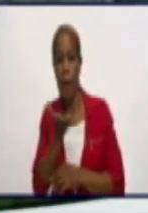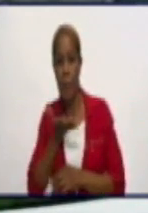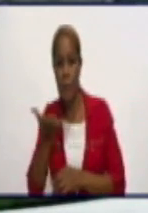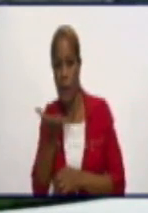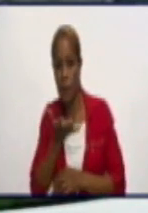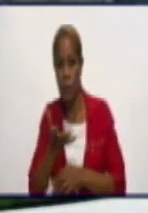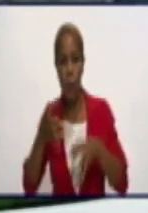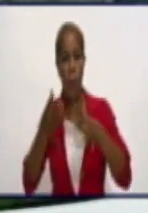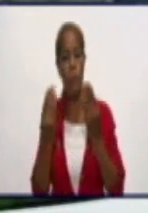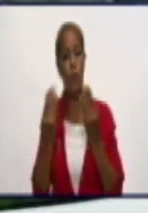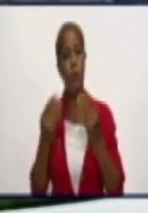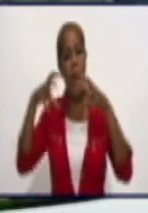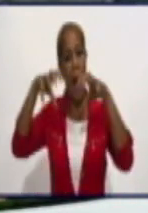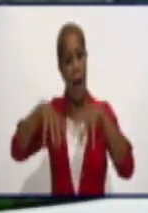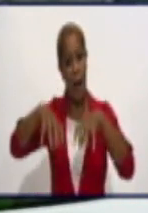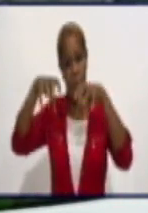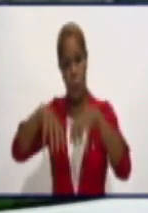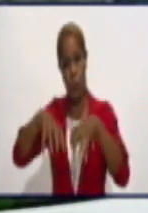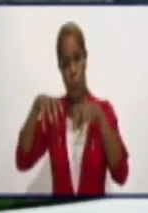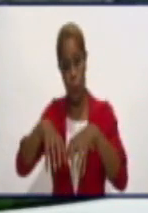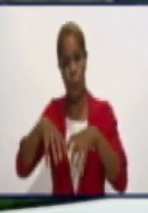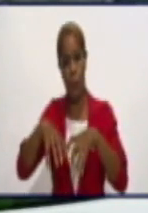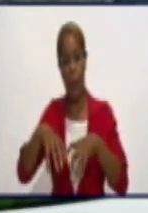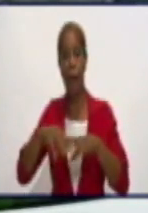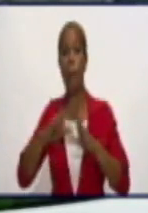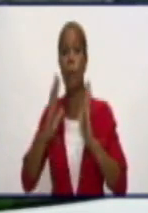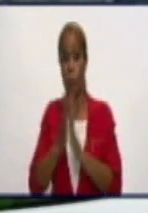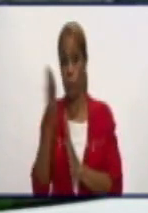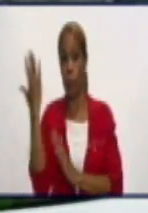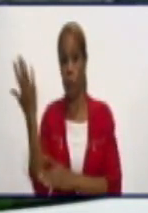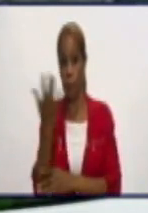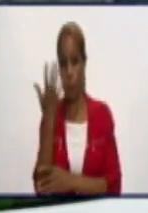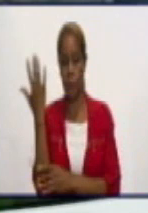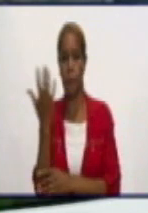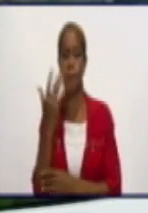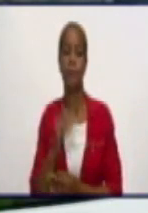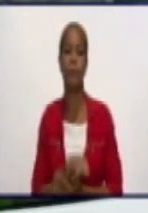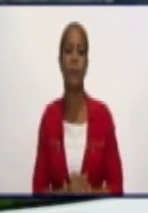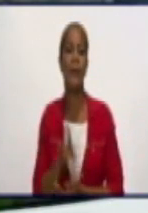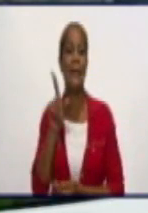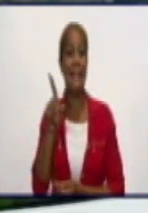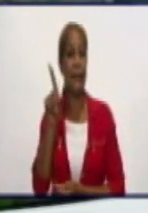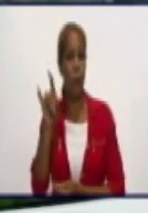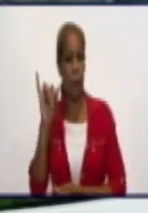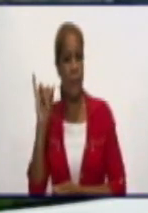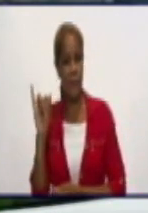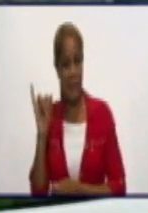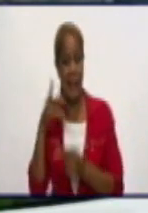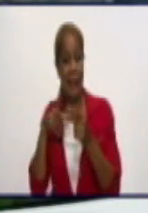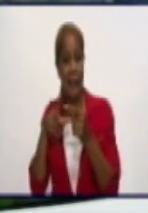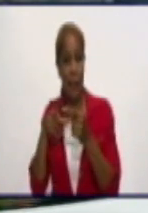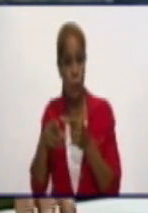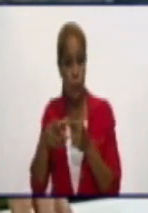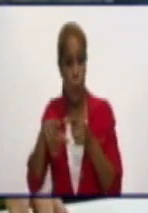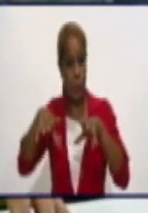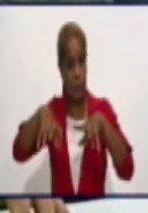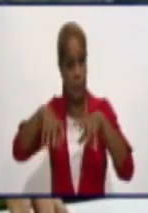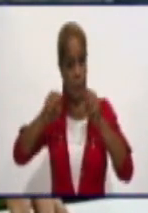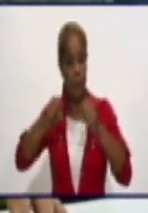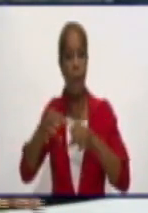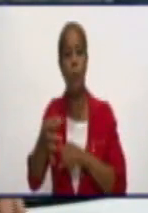agua, es decir, todo lo que provocó la tormenta local severa. 116 interrupciones ayer en